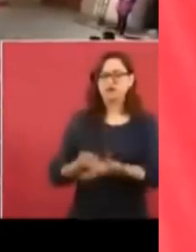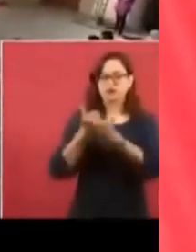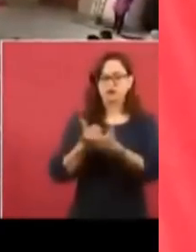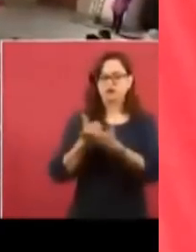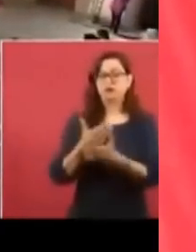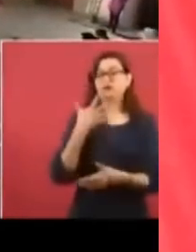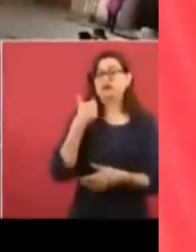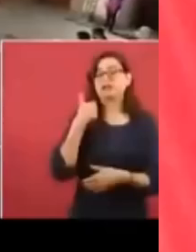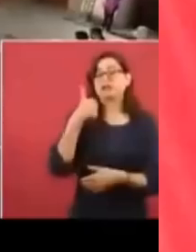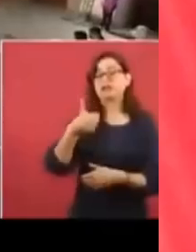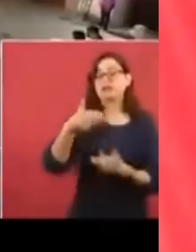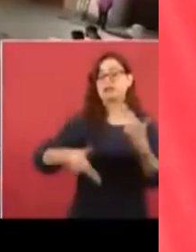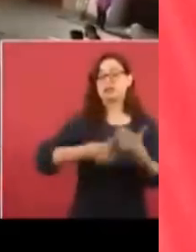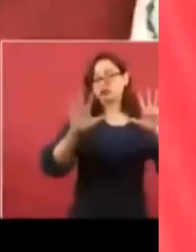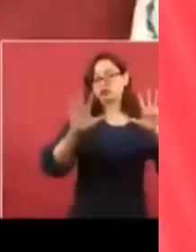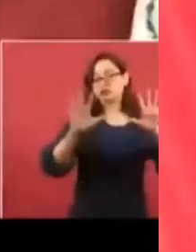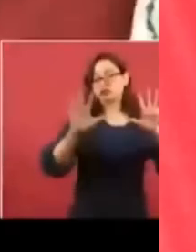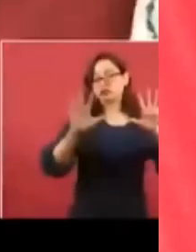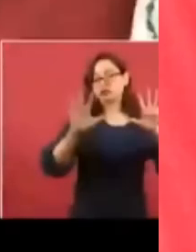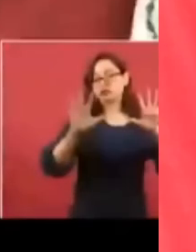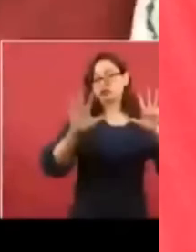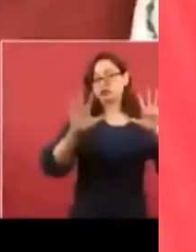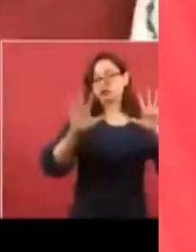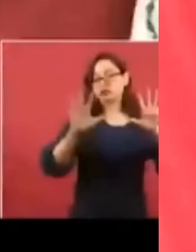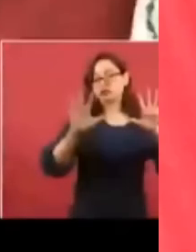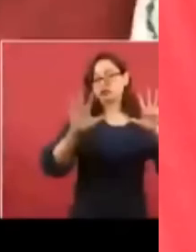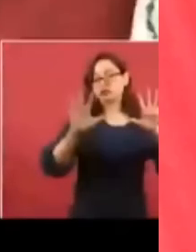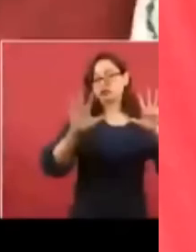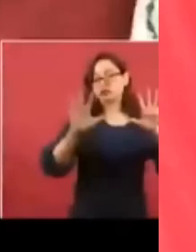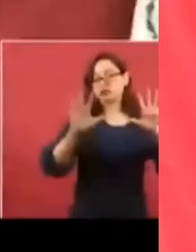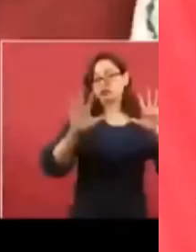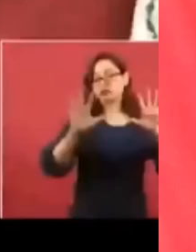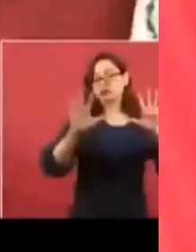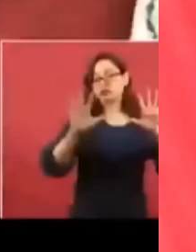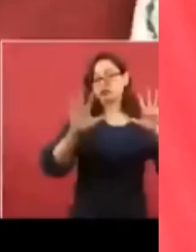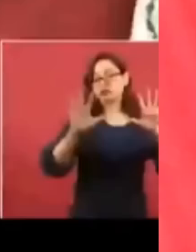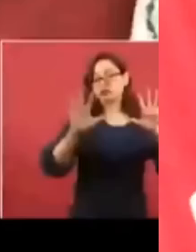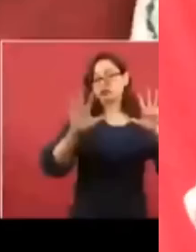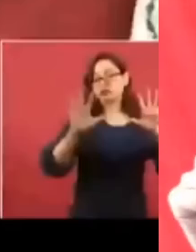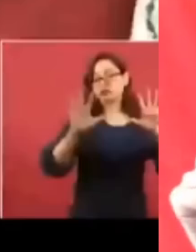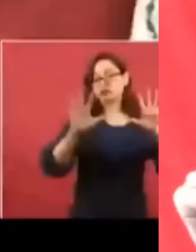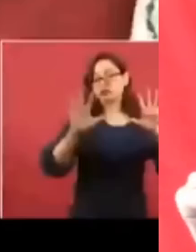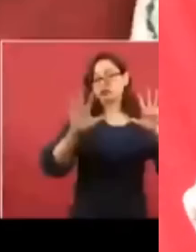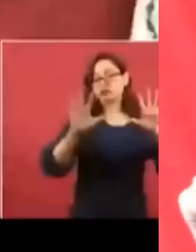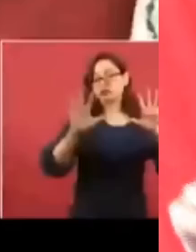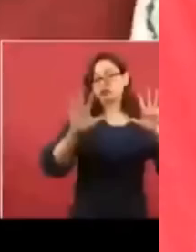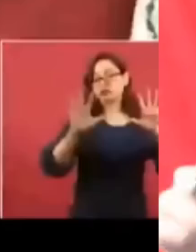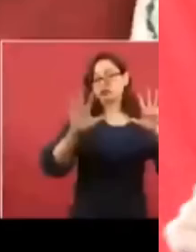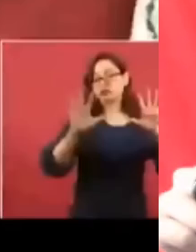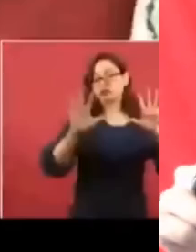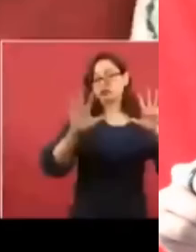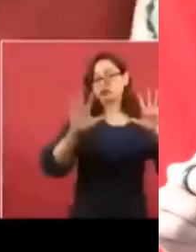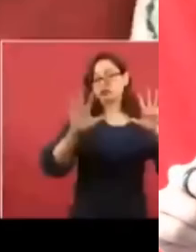seis regiones del país con los trabajadores compatriotas aquí está de manera resumida el presidente lo